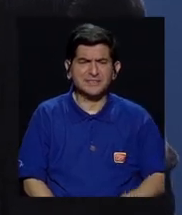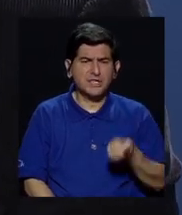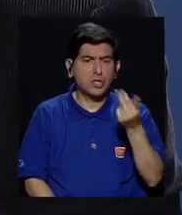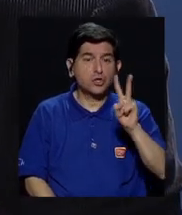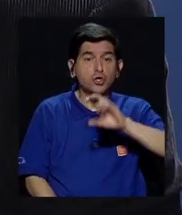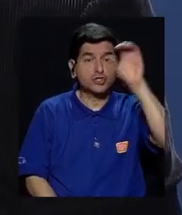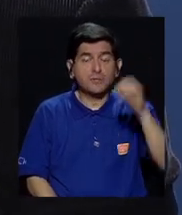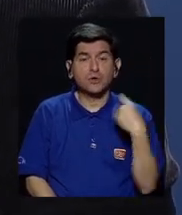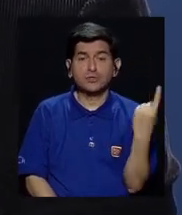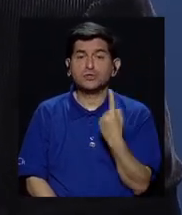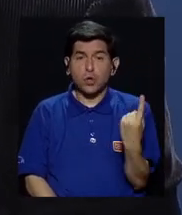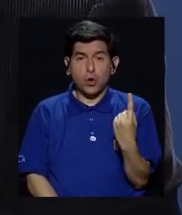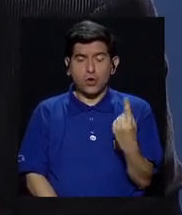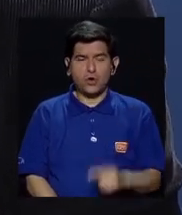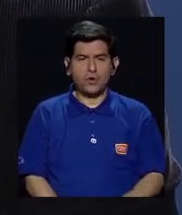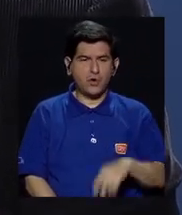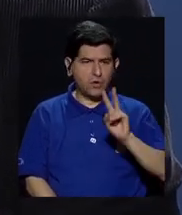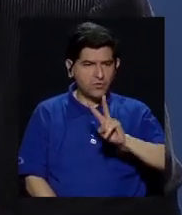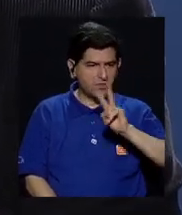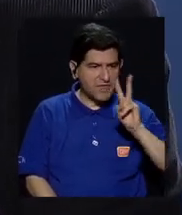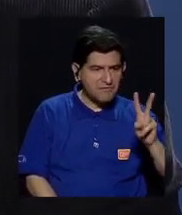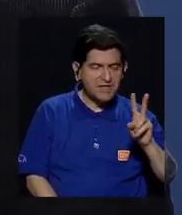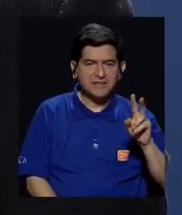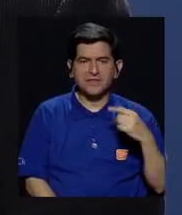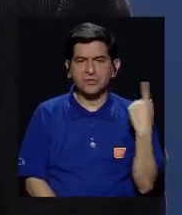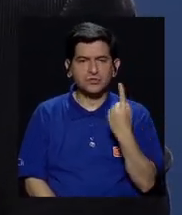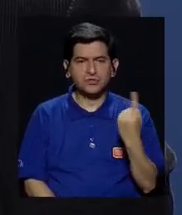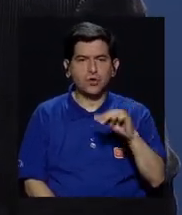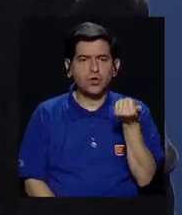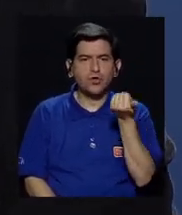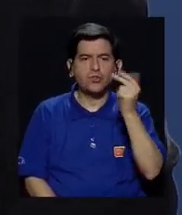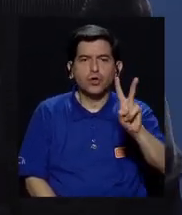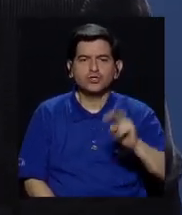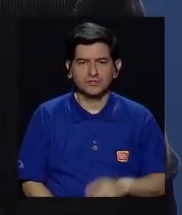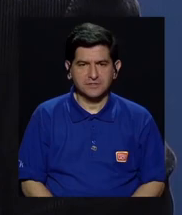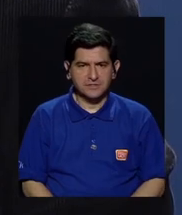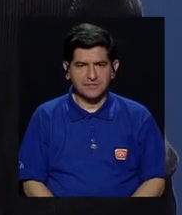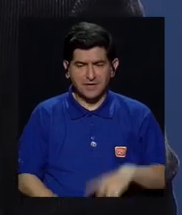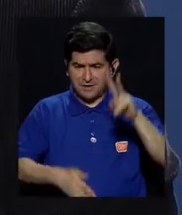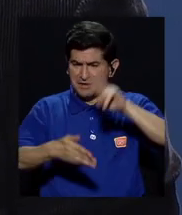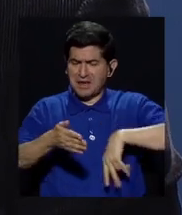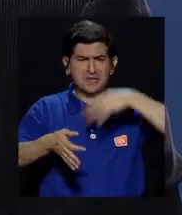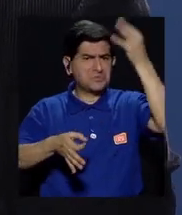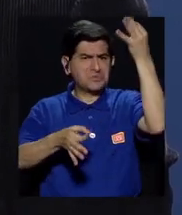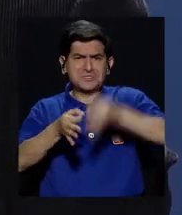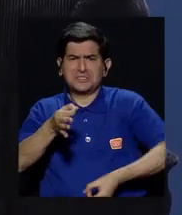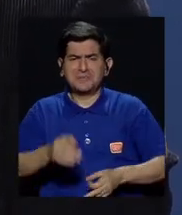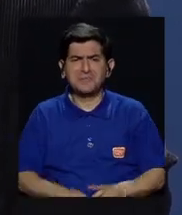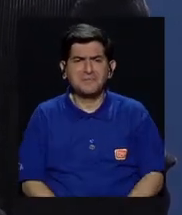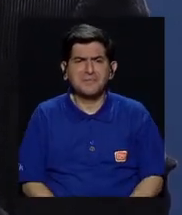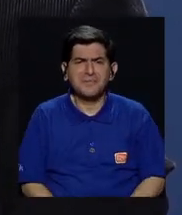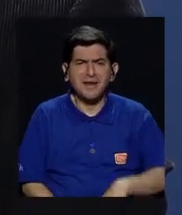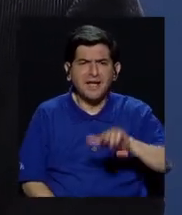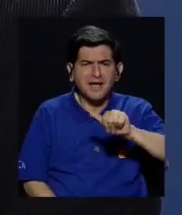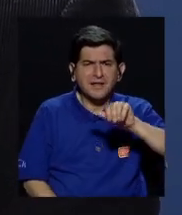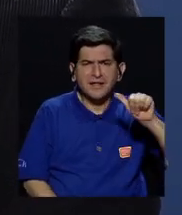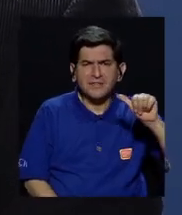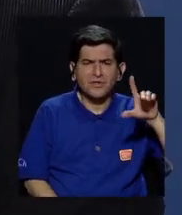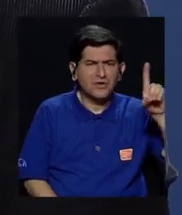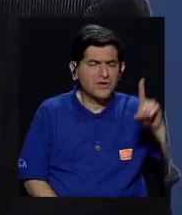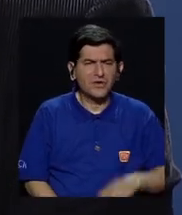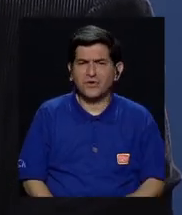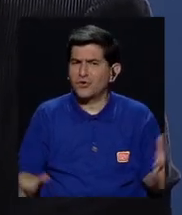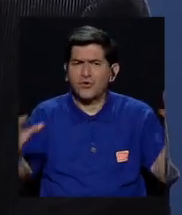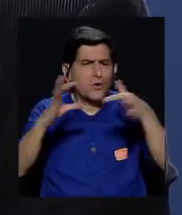de esa base o sea de los 22 sólo tiene 12 por ciento entonces la lectura es muy sencilla trabajo los tres anteriores no está